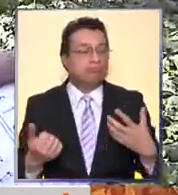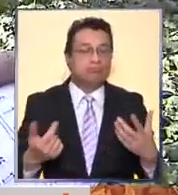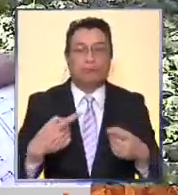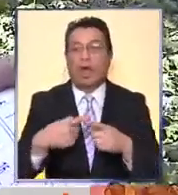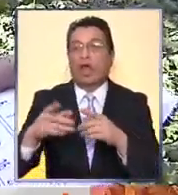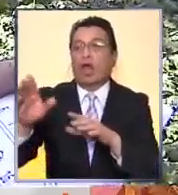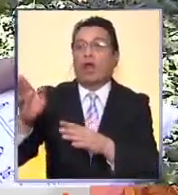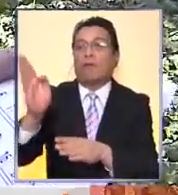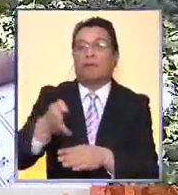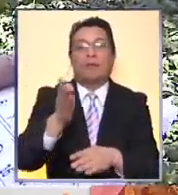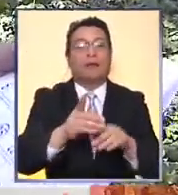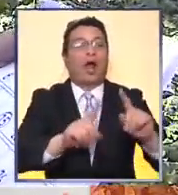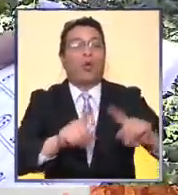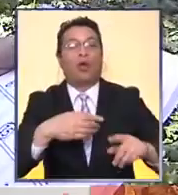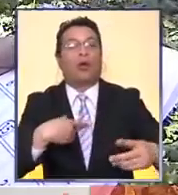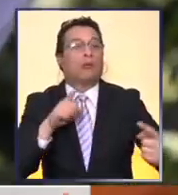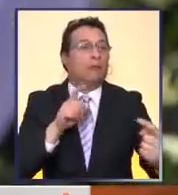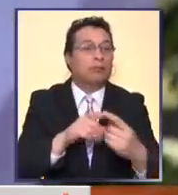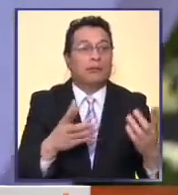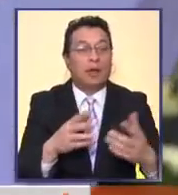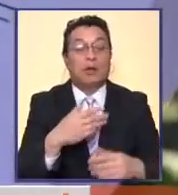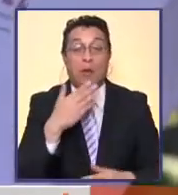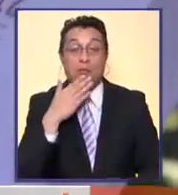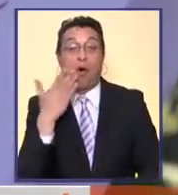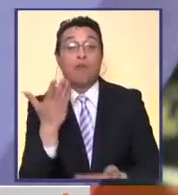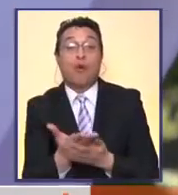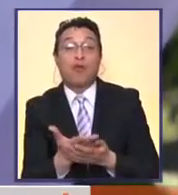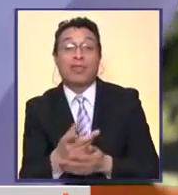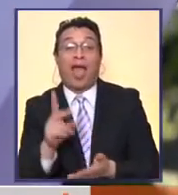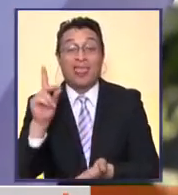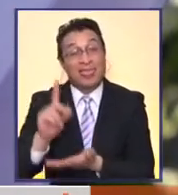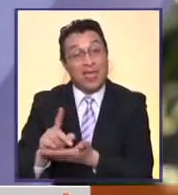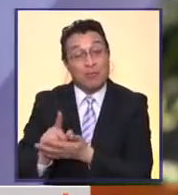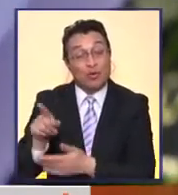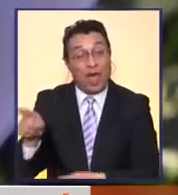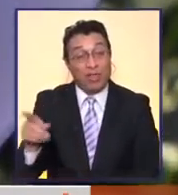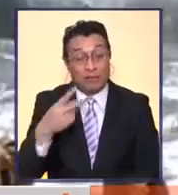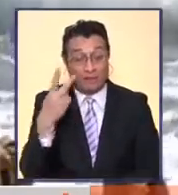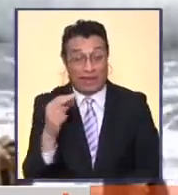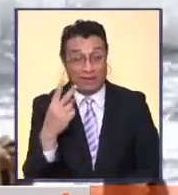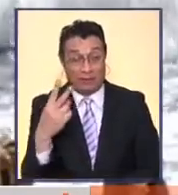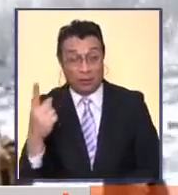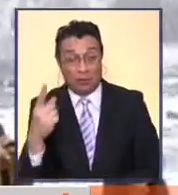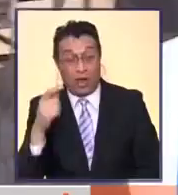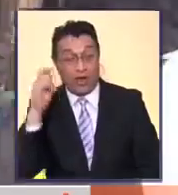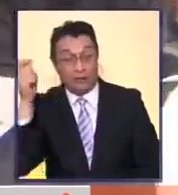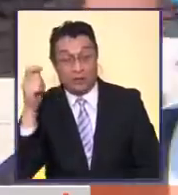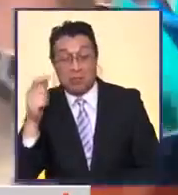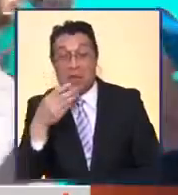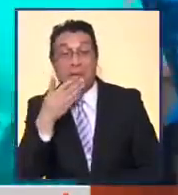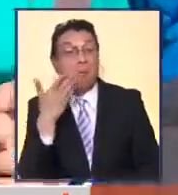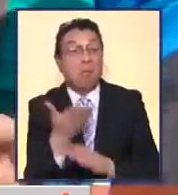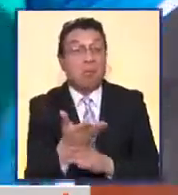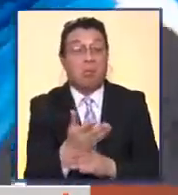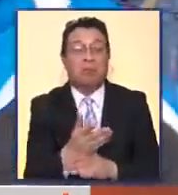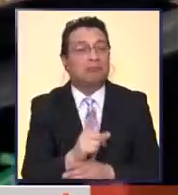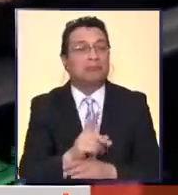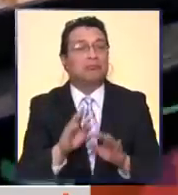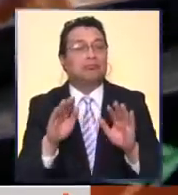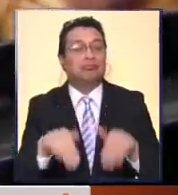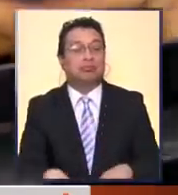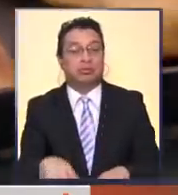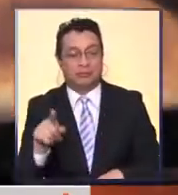¿Y qué pasó con la propuesta de un diputado que buscaba decretar feriado el 20 y 21 de septiembre? No prosperó, porque esa materia es de